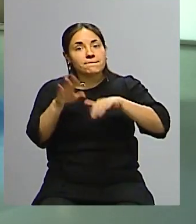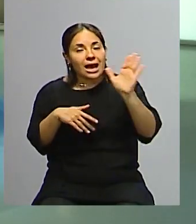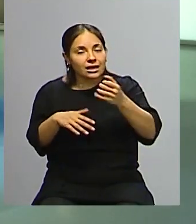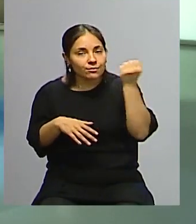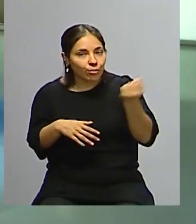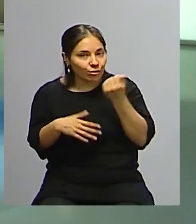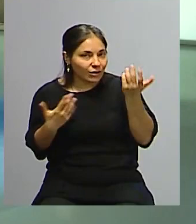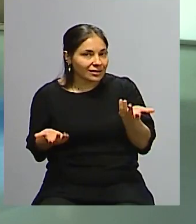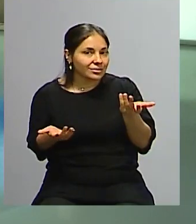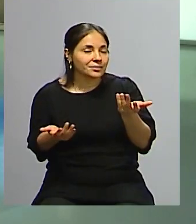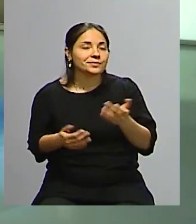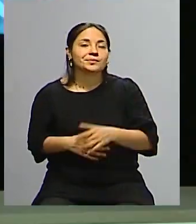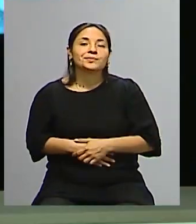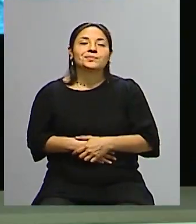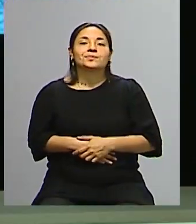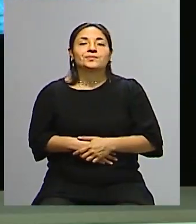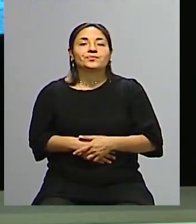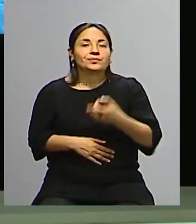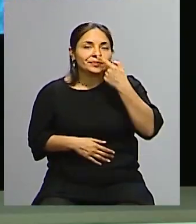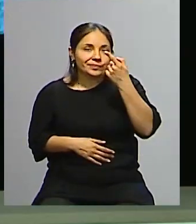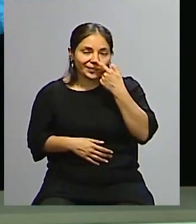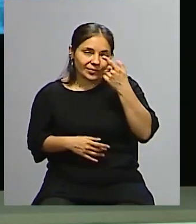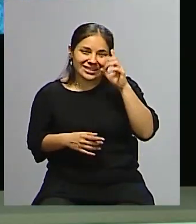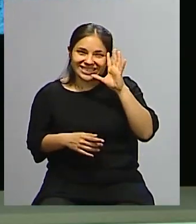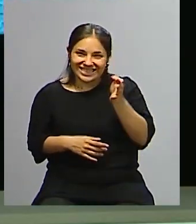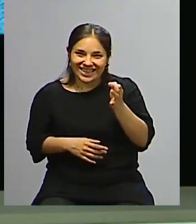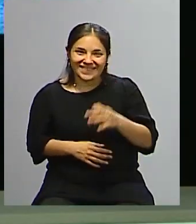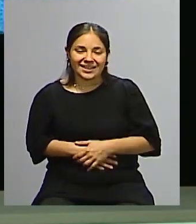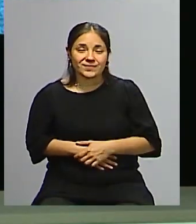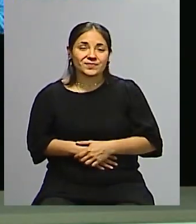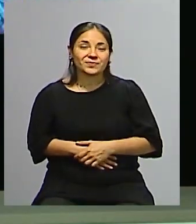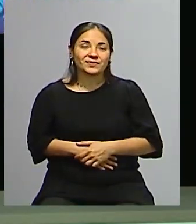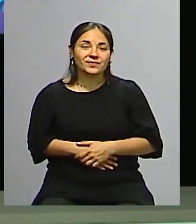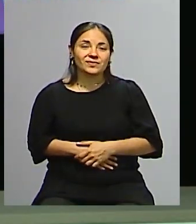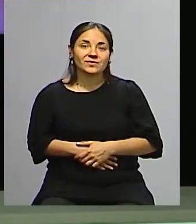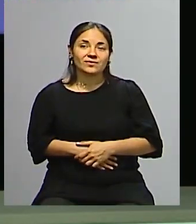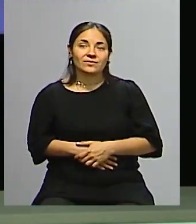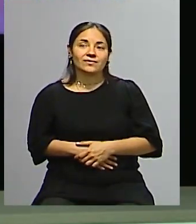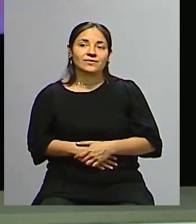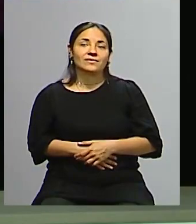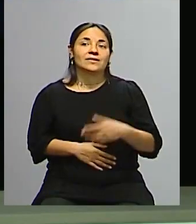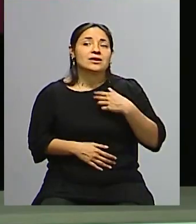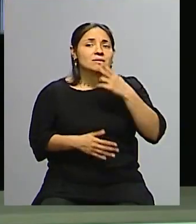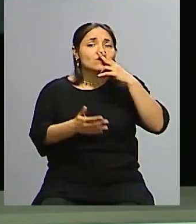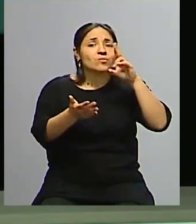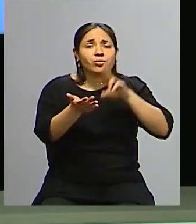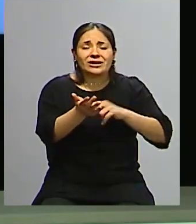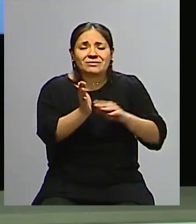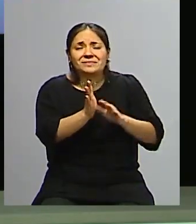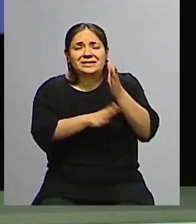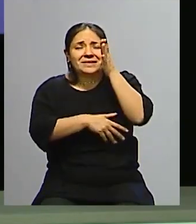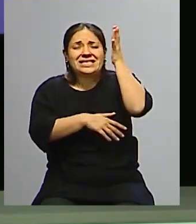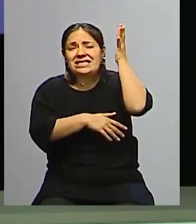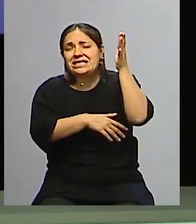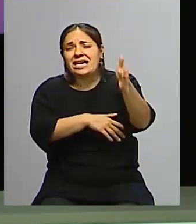que hay que tener en cuenta de esto es que si la presión tributaria es tan grande en la República Argentina